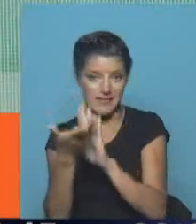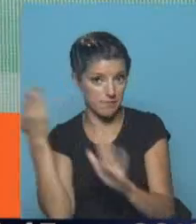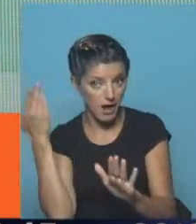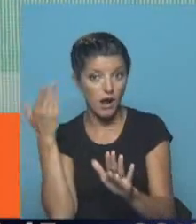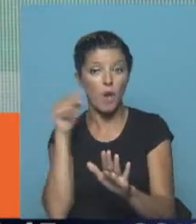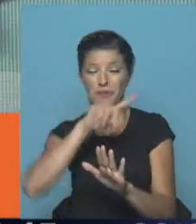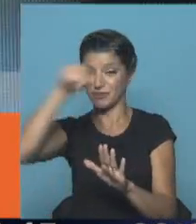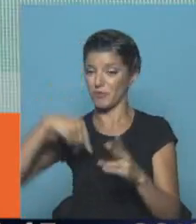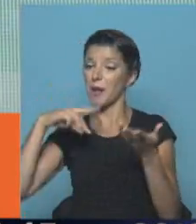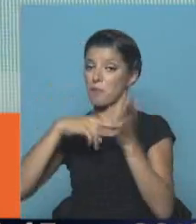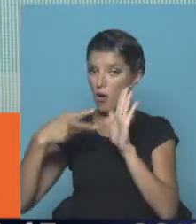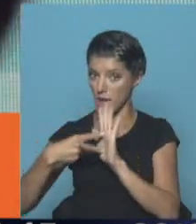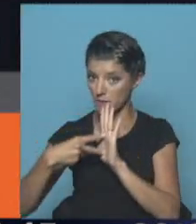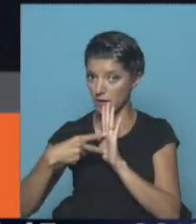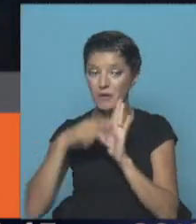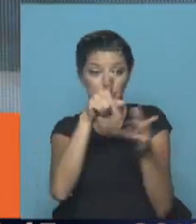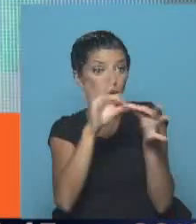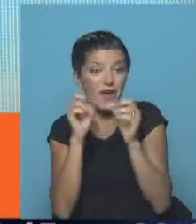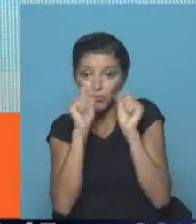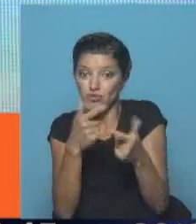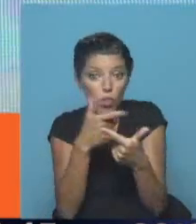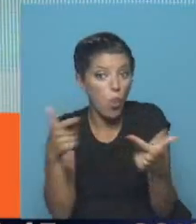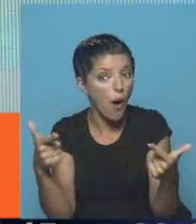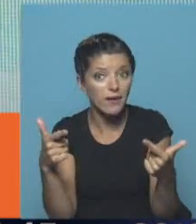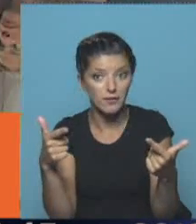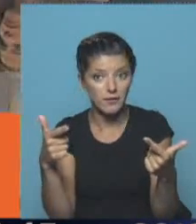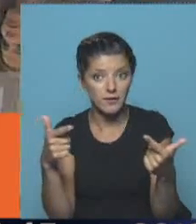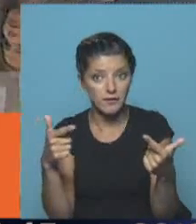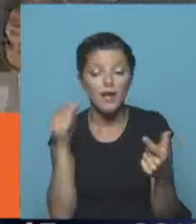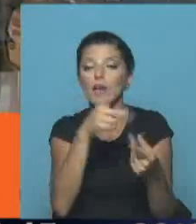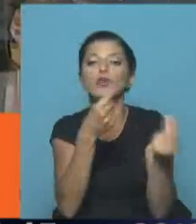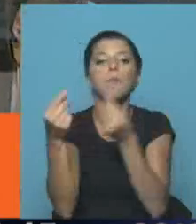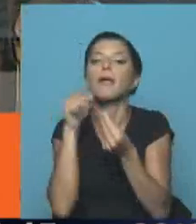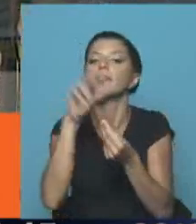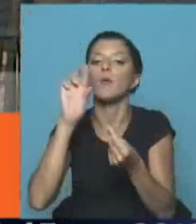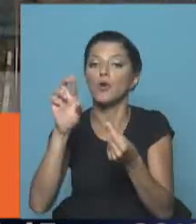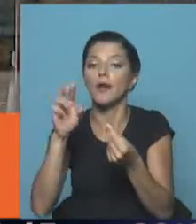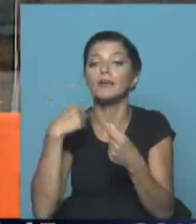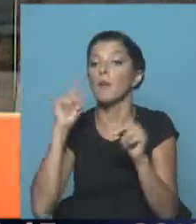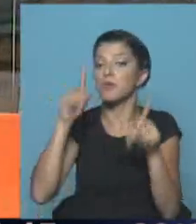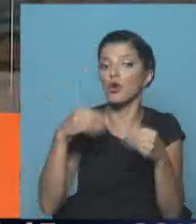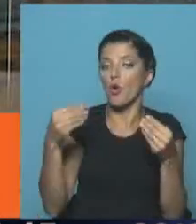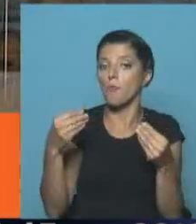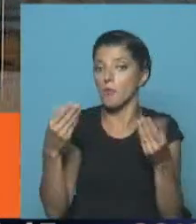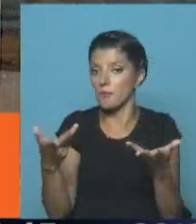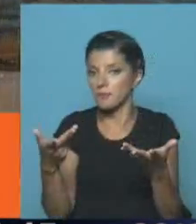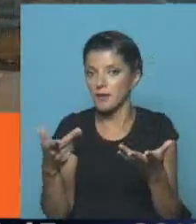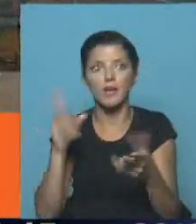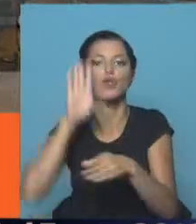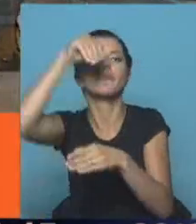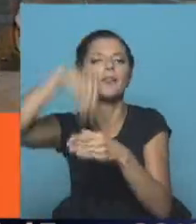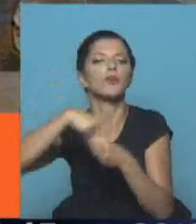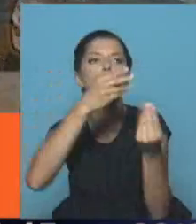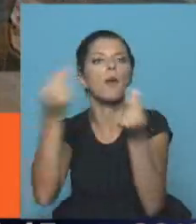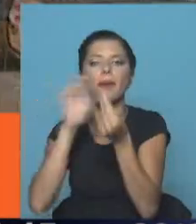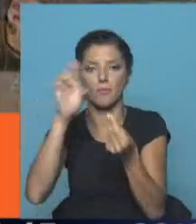riesgos que esto implica de no tener moneda propia y tener una moneda en la cual no tiene la más mínima opinión sobre qué se hace con esa moneda, sobre todo en estos